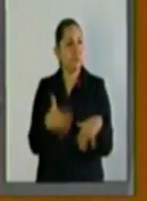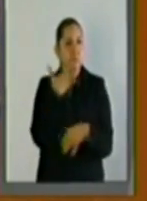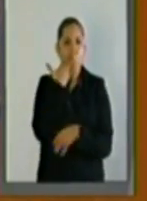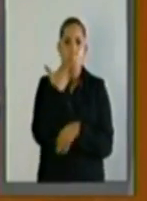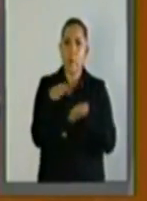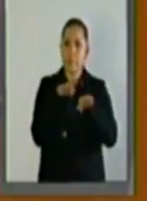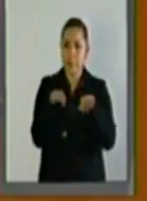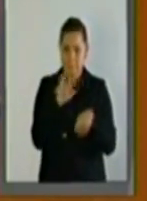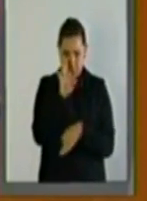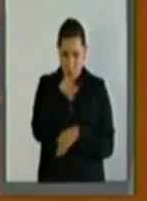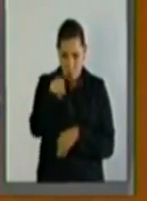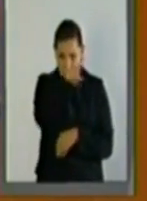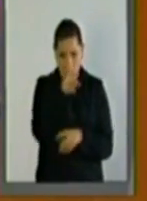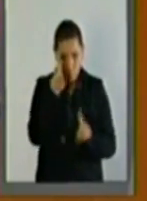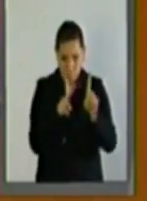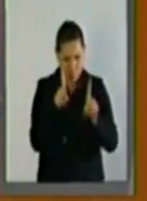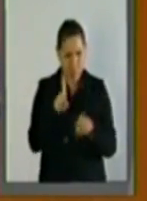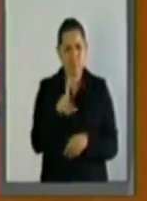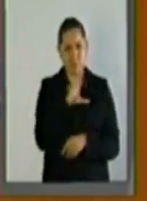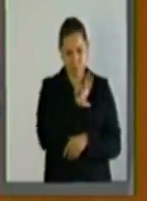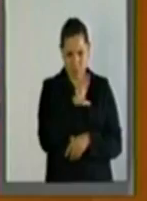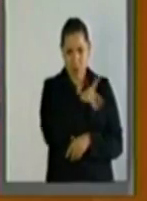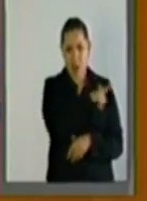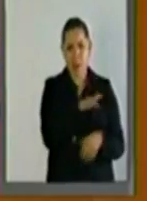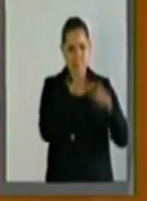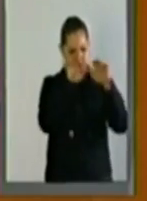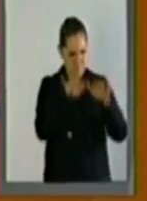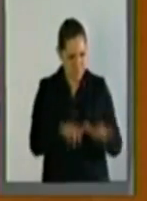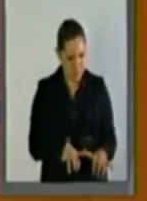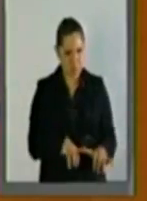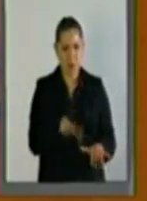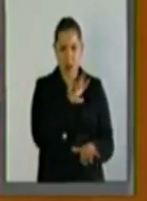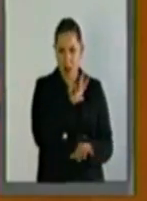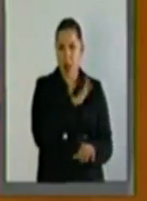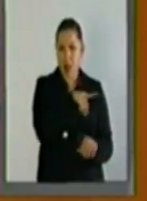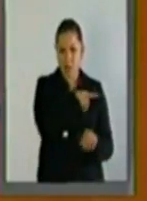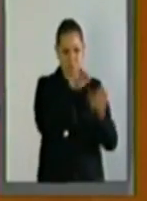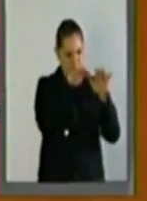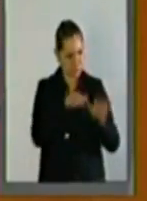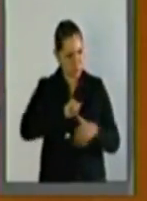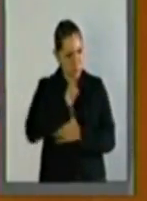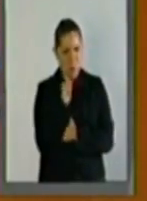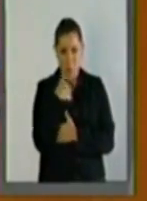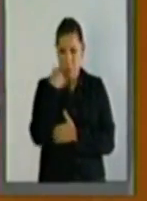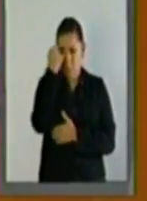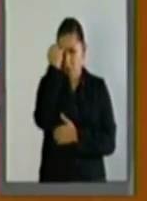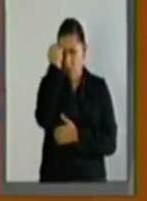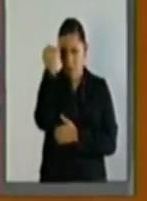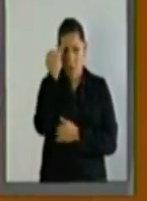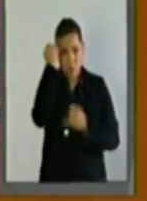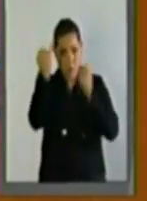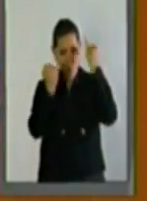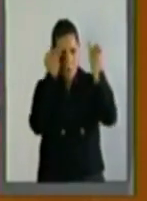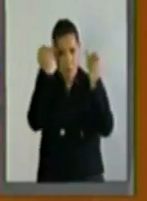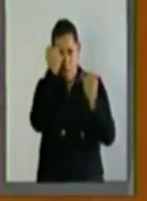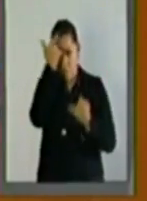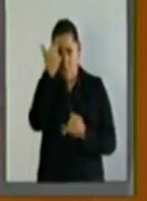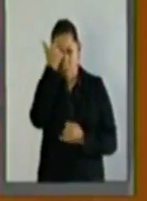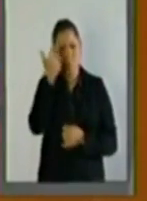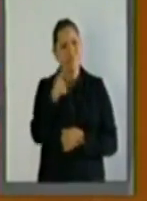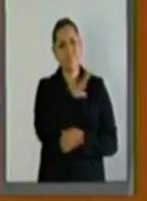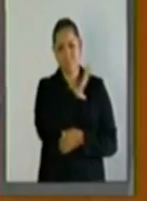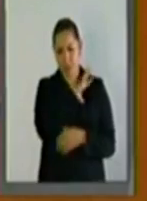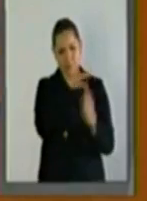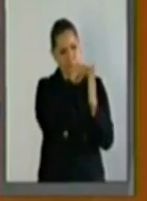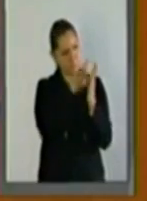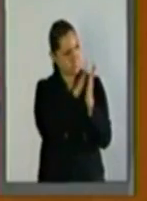para cualquier duda, las versiones estenográficas. No venimos a inventar ni mucho menos. Fue un reconocimiento público y nosotros